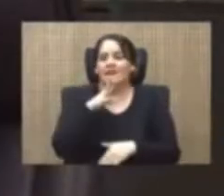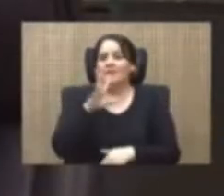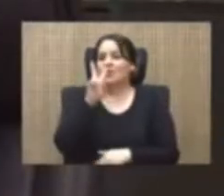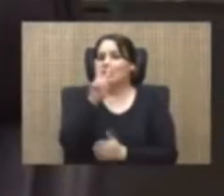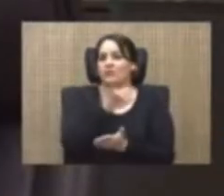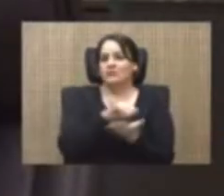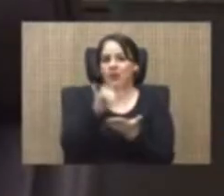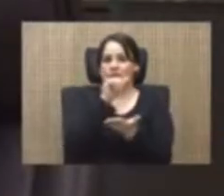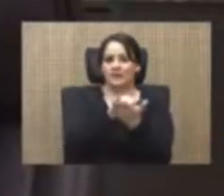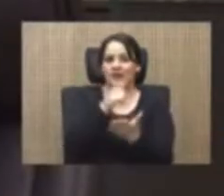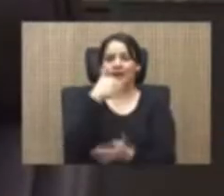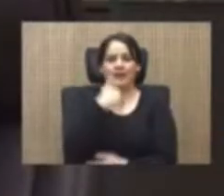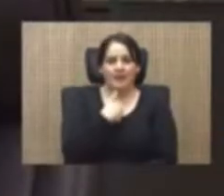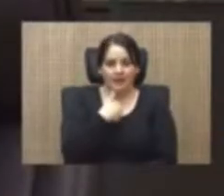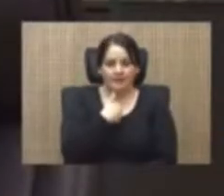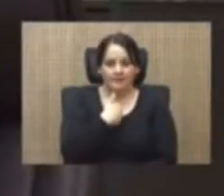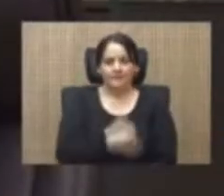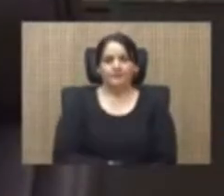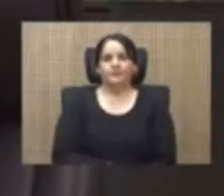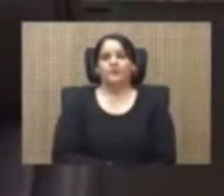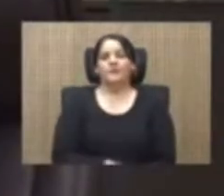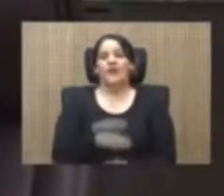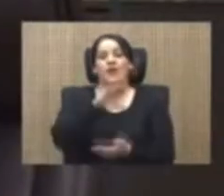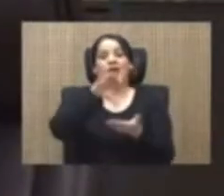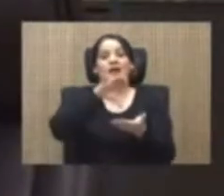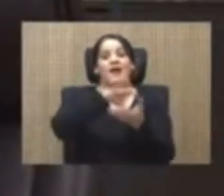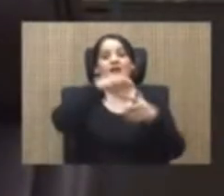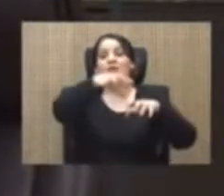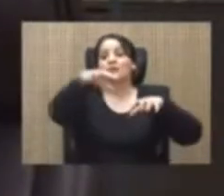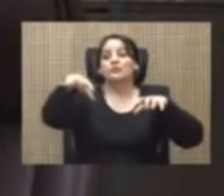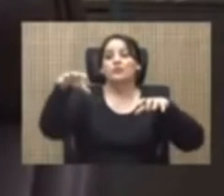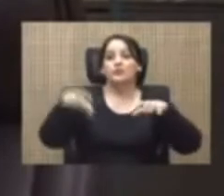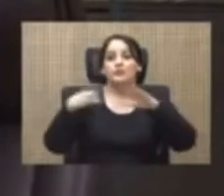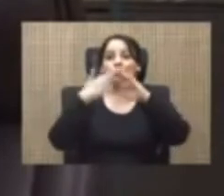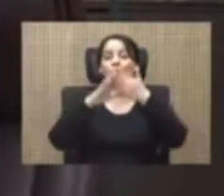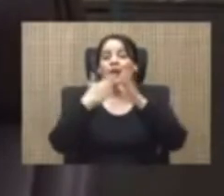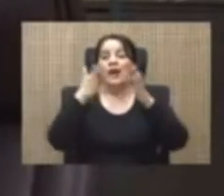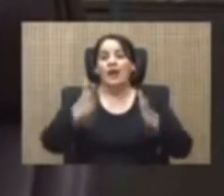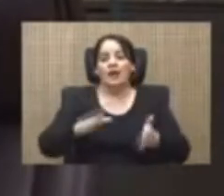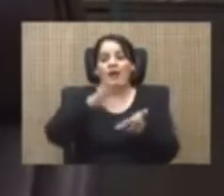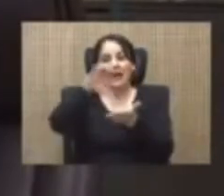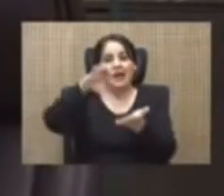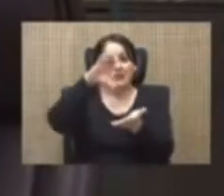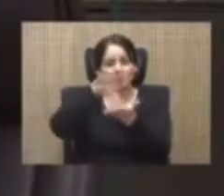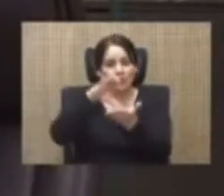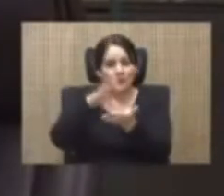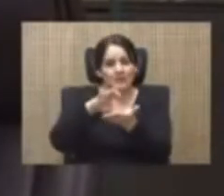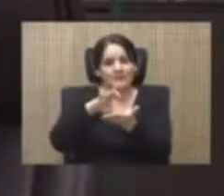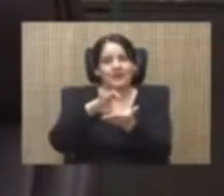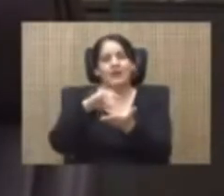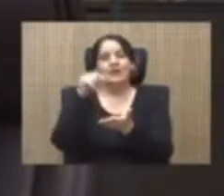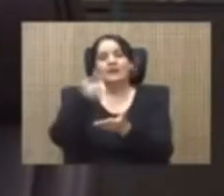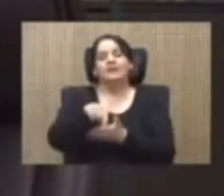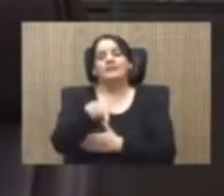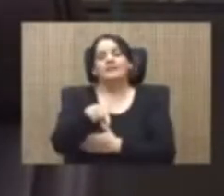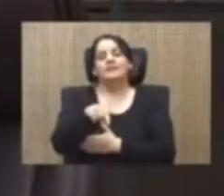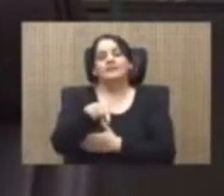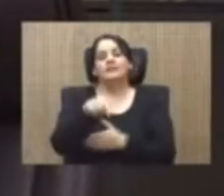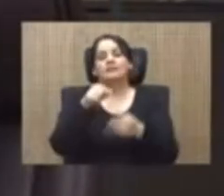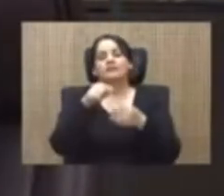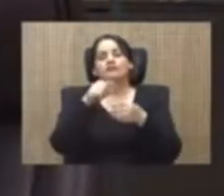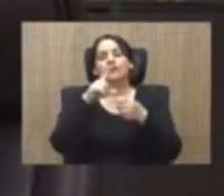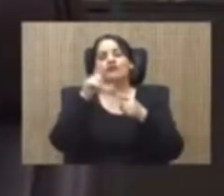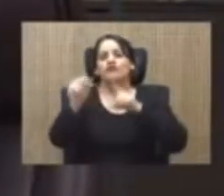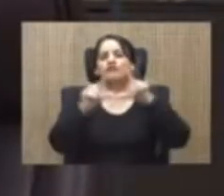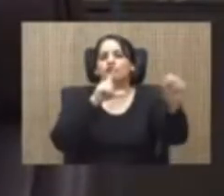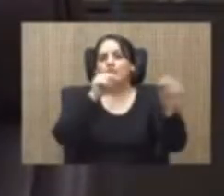tenemos cantones y ciudadanos y vecinos de los cantones rurales de la provincia san jose que no tienen cuestiones resueltas y